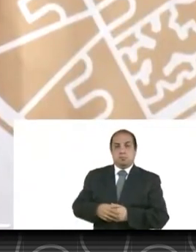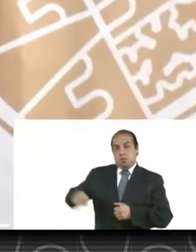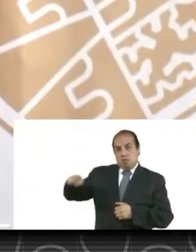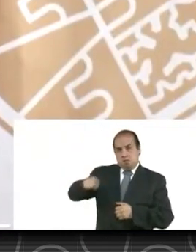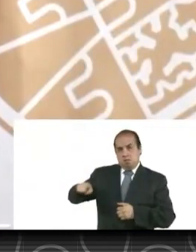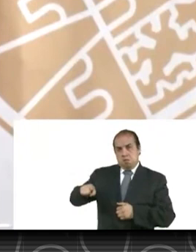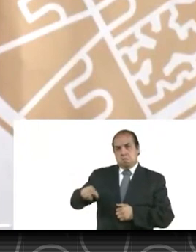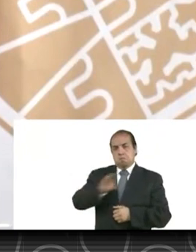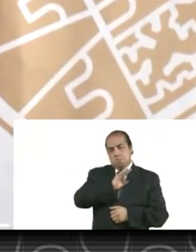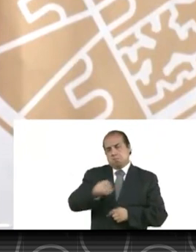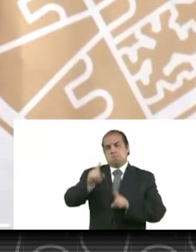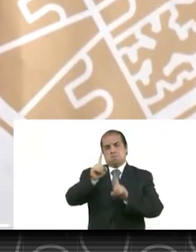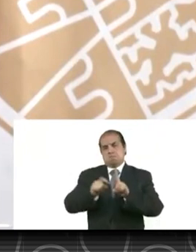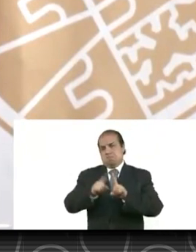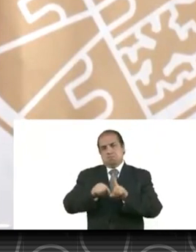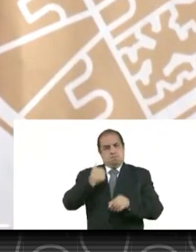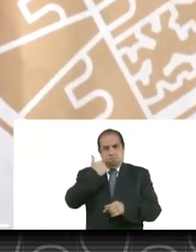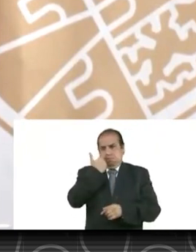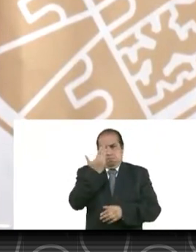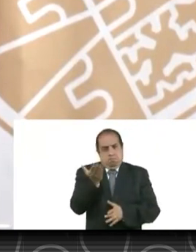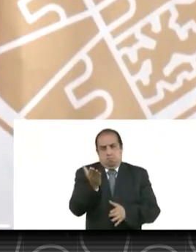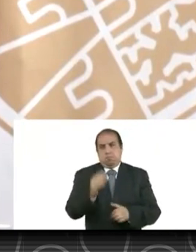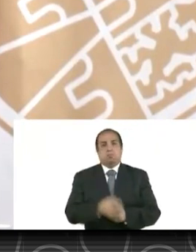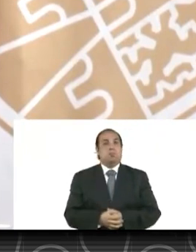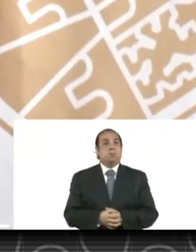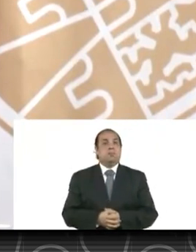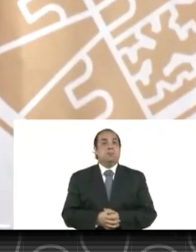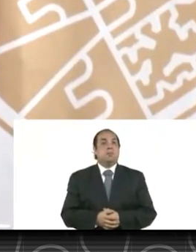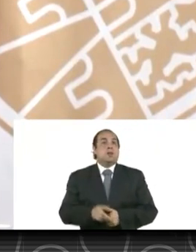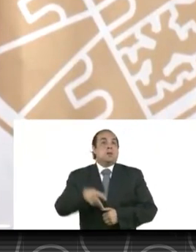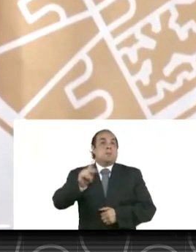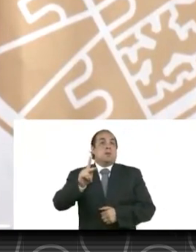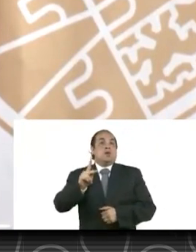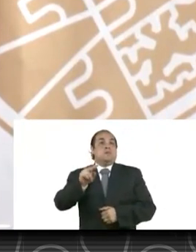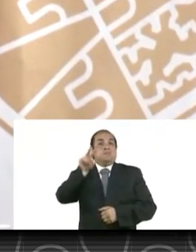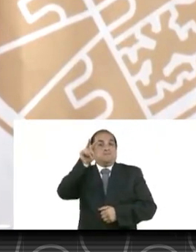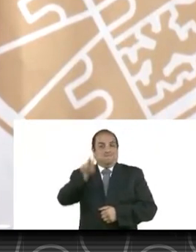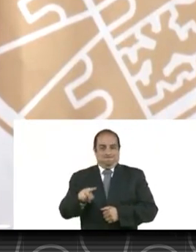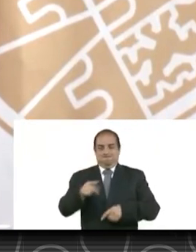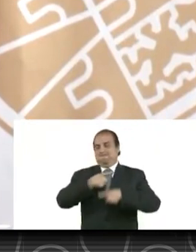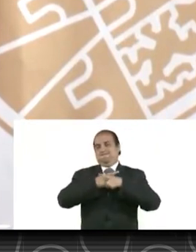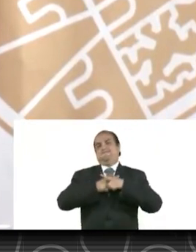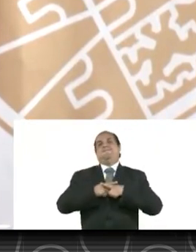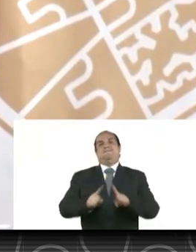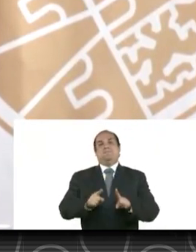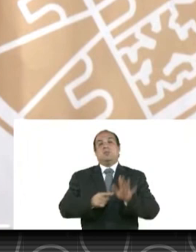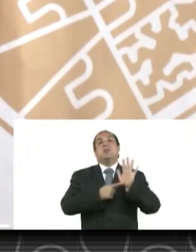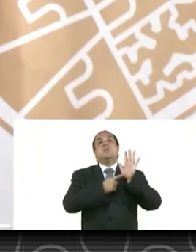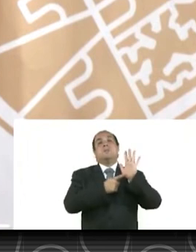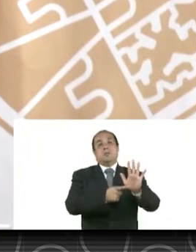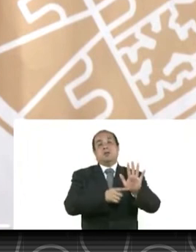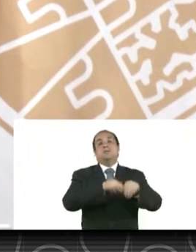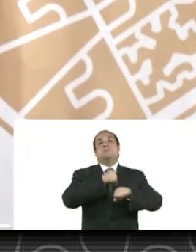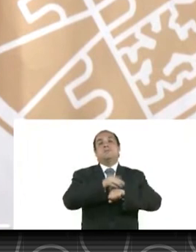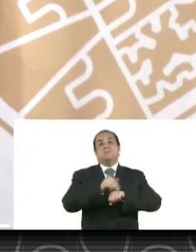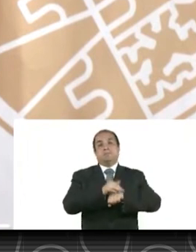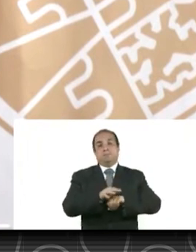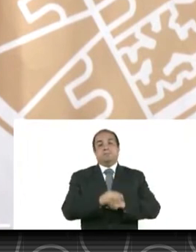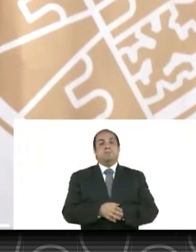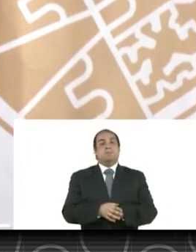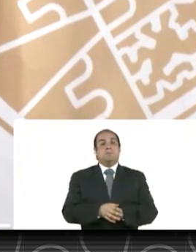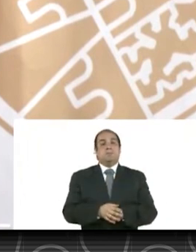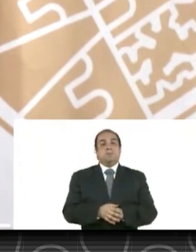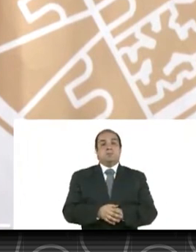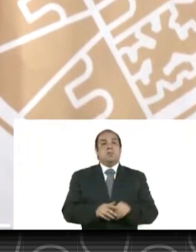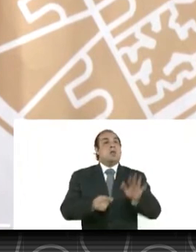decir muchas cosas, pero pues otra cosa es la realidad, lo que se muestra en los números, lo que se muestra en